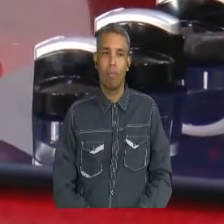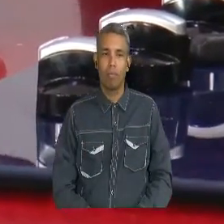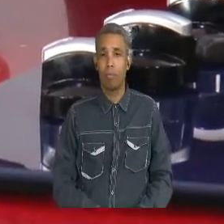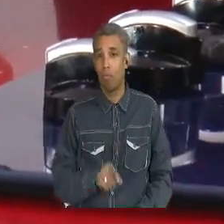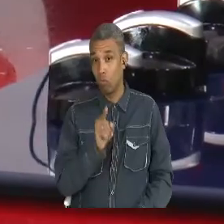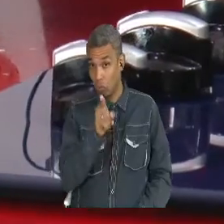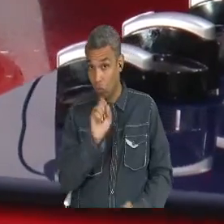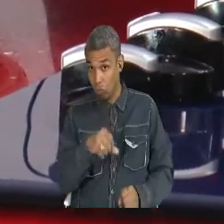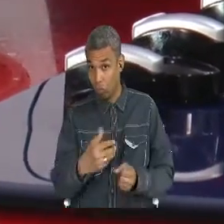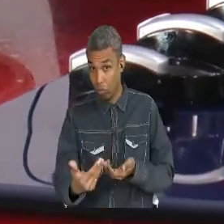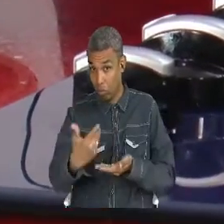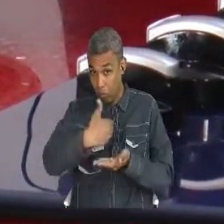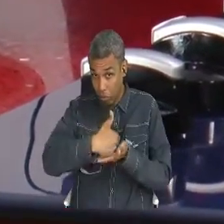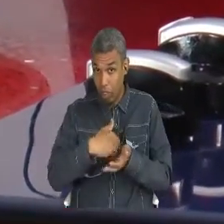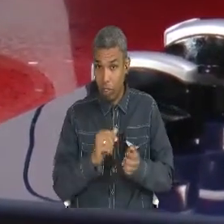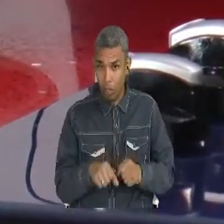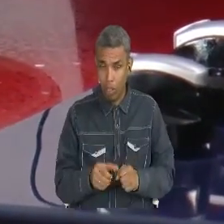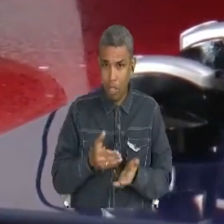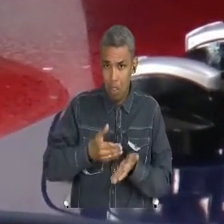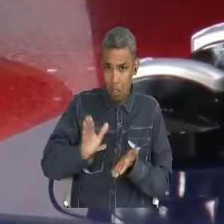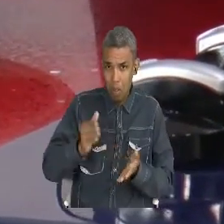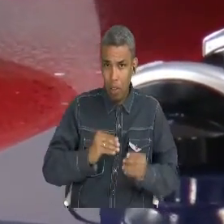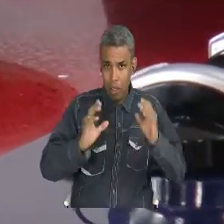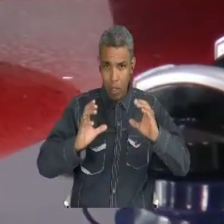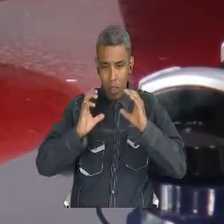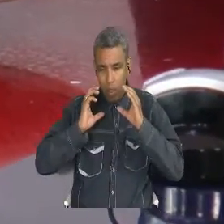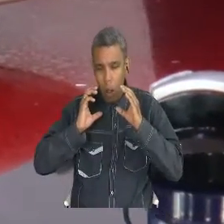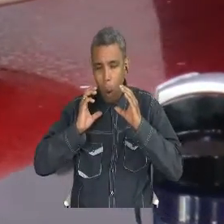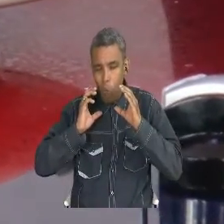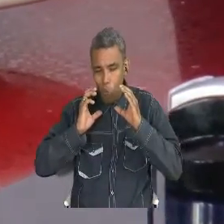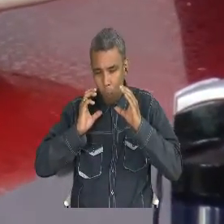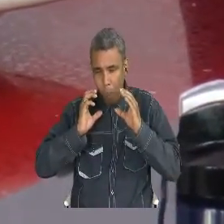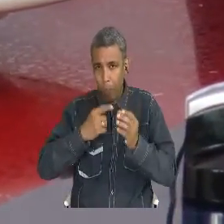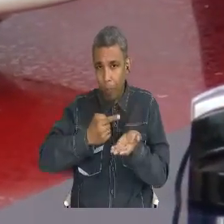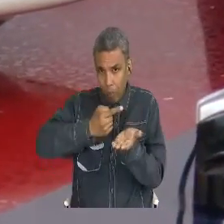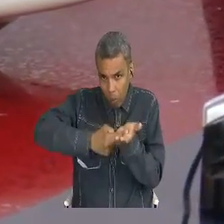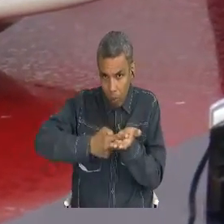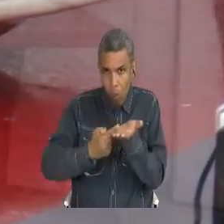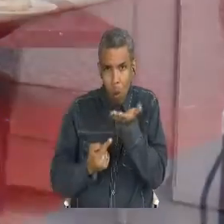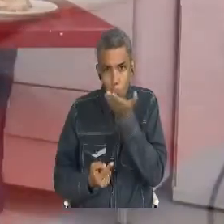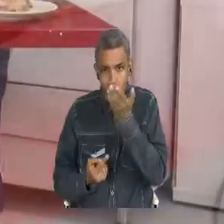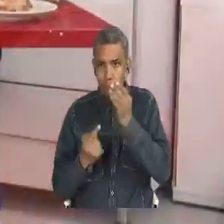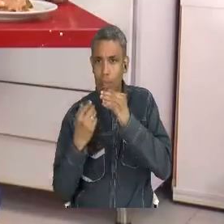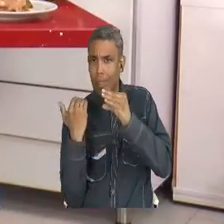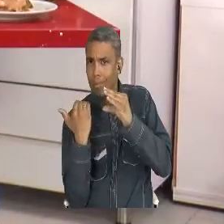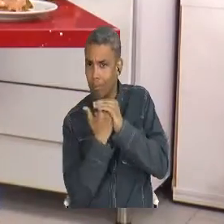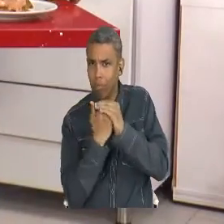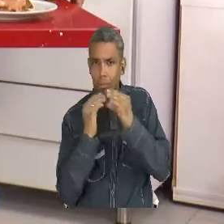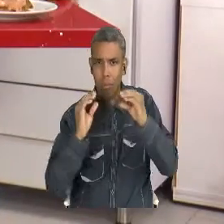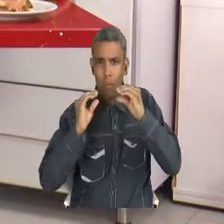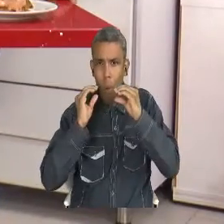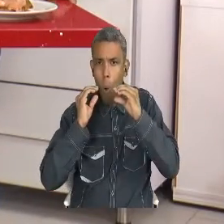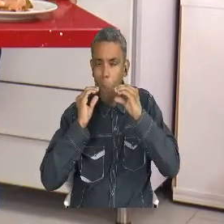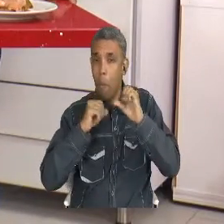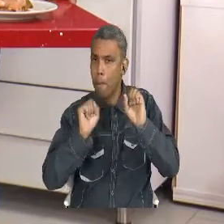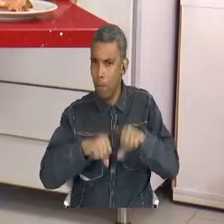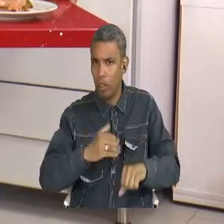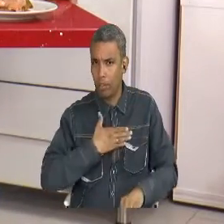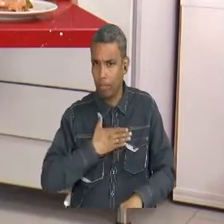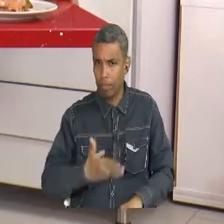televidentes también invitarlos, que si quieren comer algo diferente en comidas rápidas, Zona Rápida está a su servicio. Yo estoy